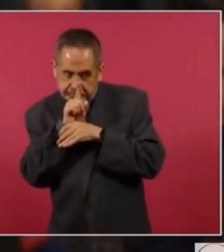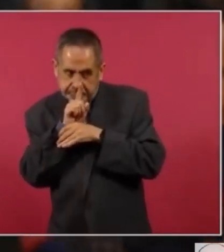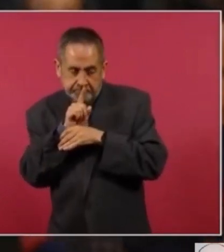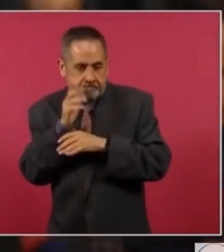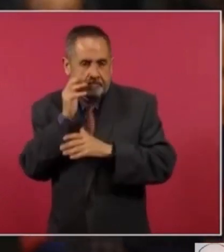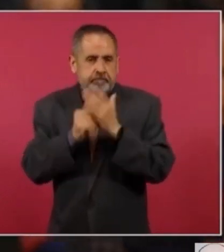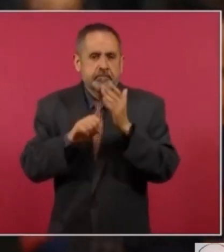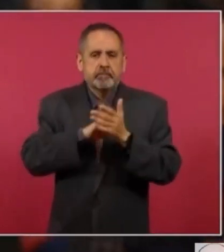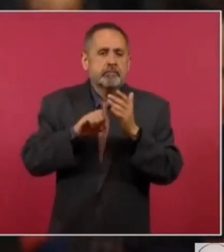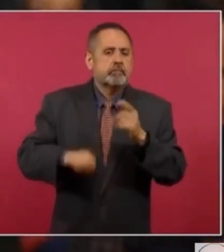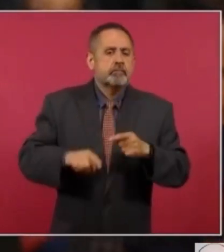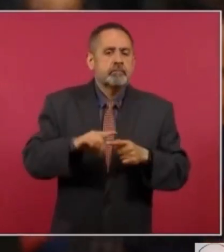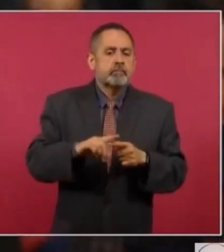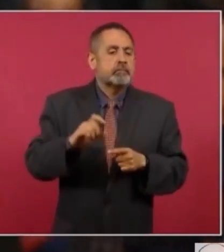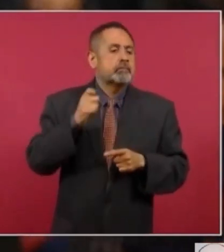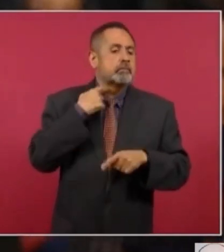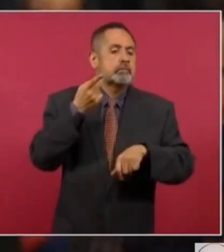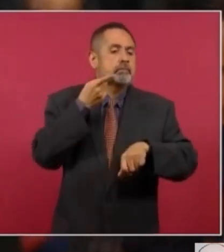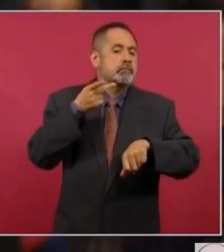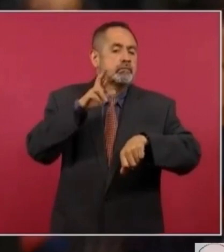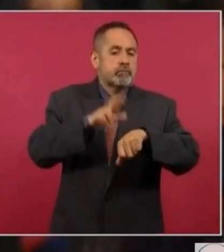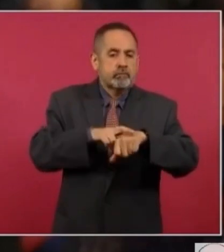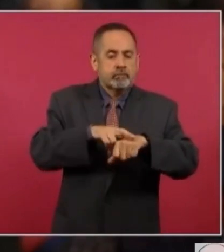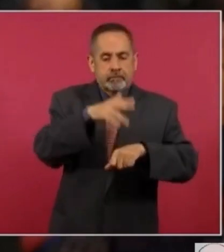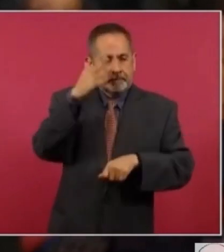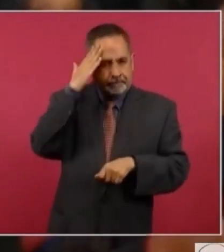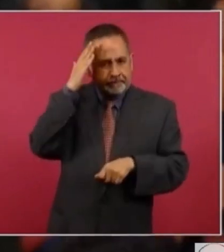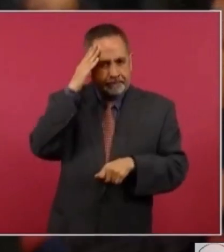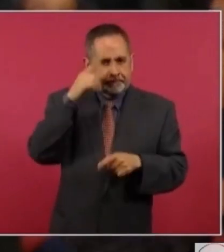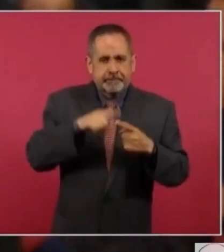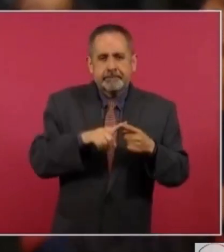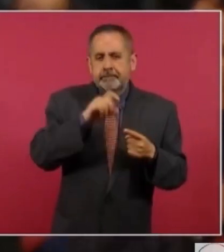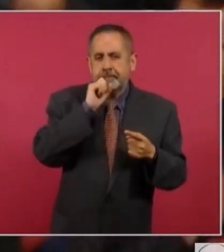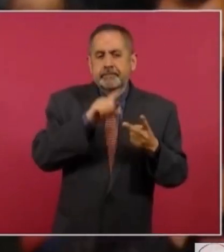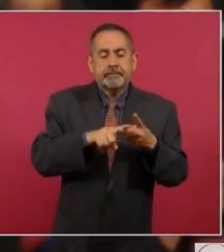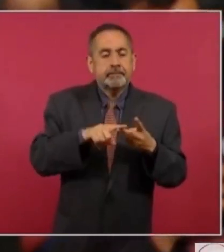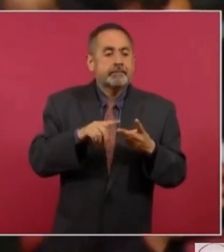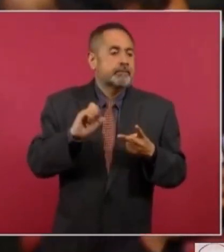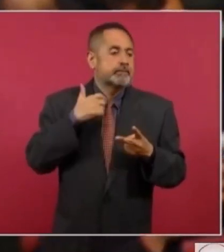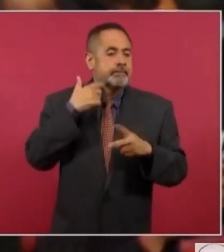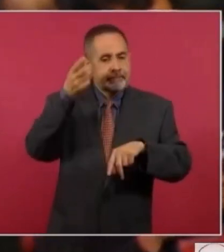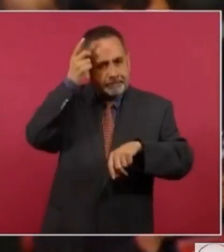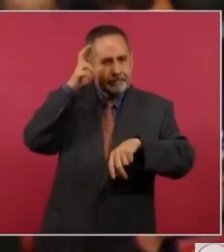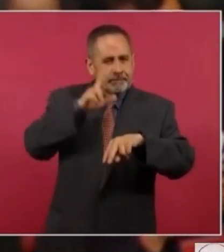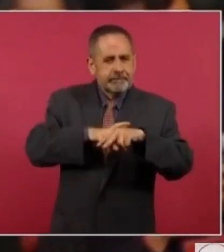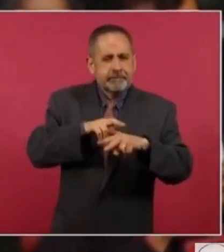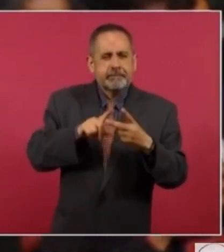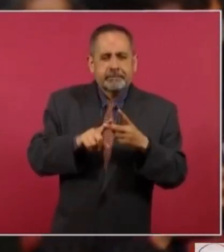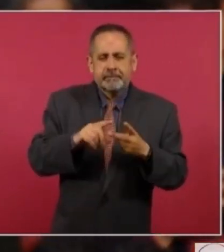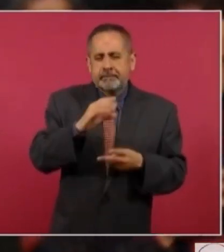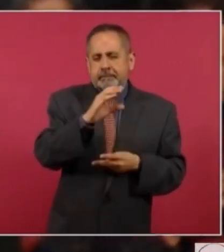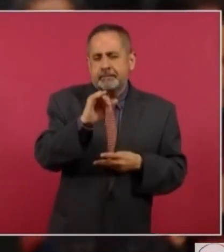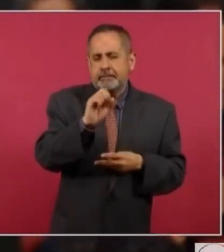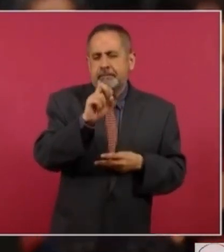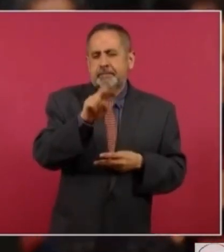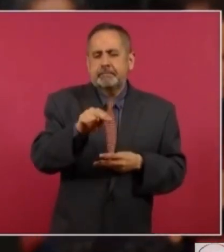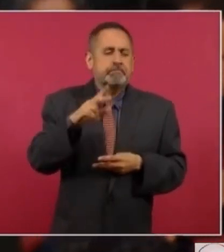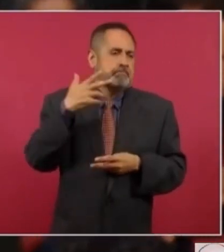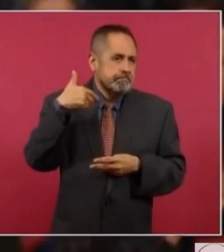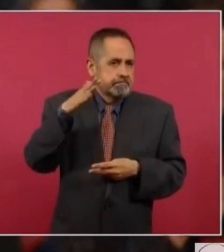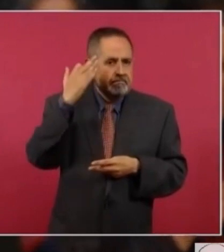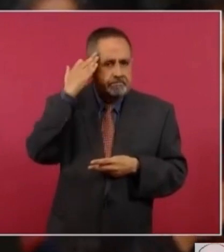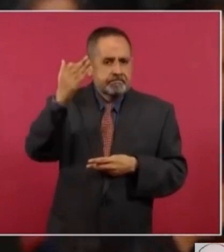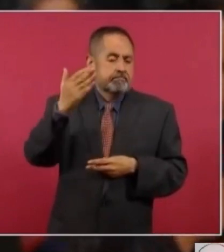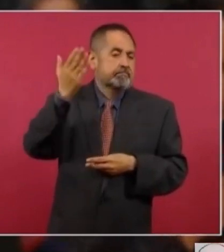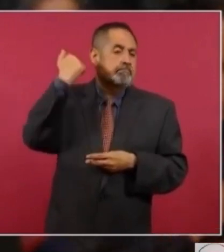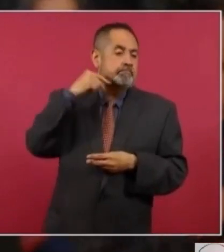como es el caso de los exprocuradores generales de la República y también de los exdirectores del CISEN de aquella época,